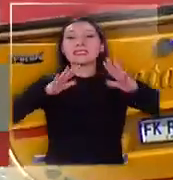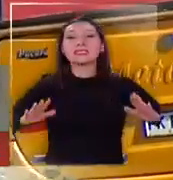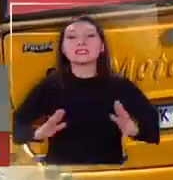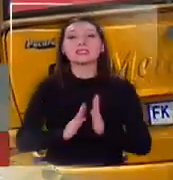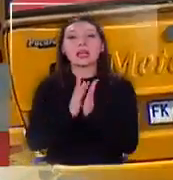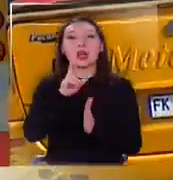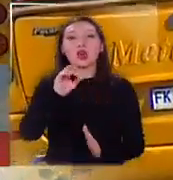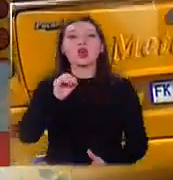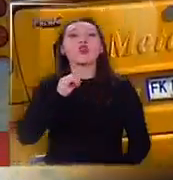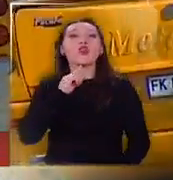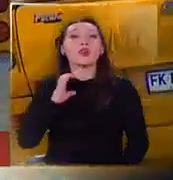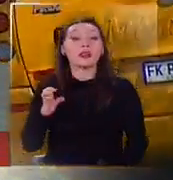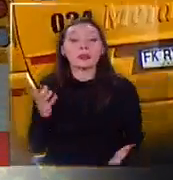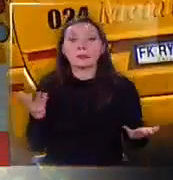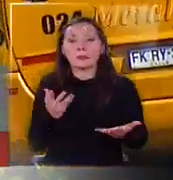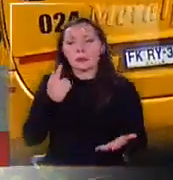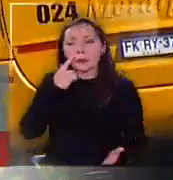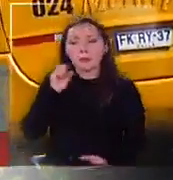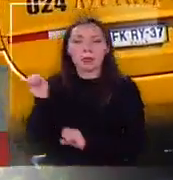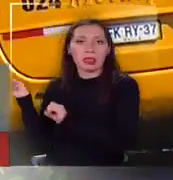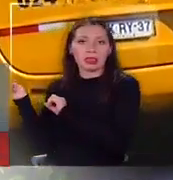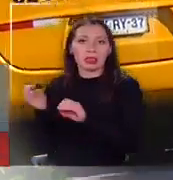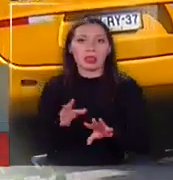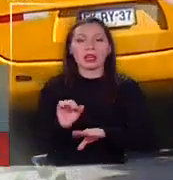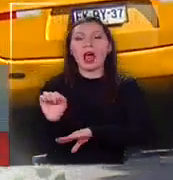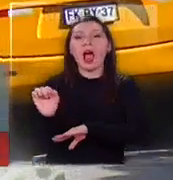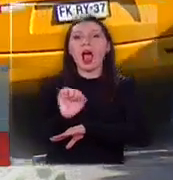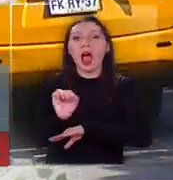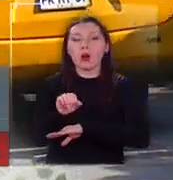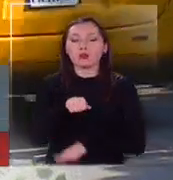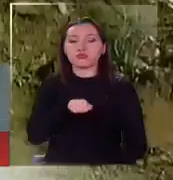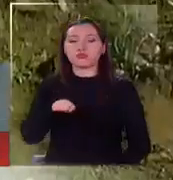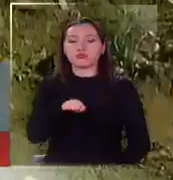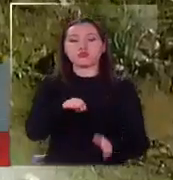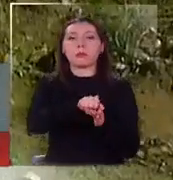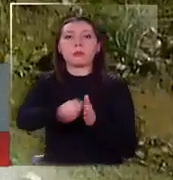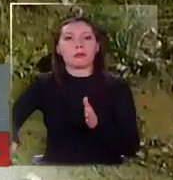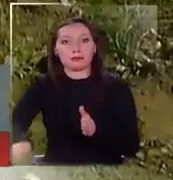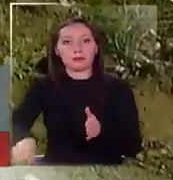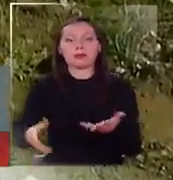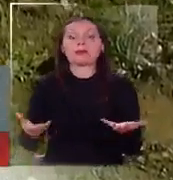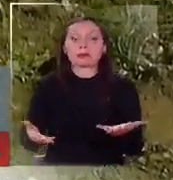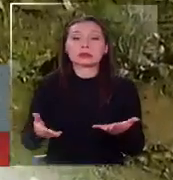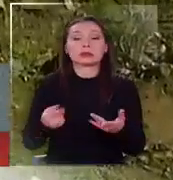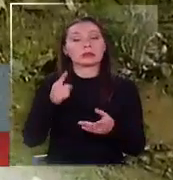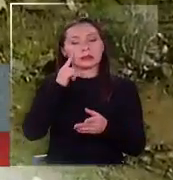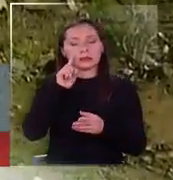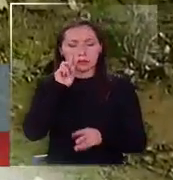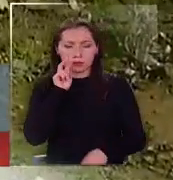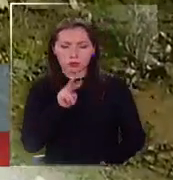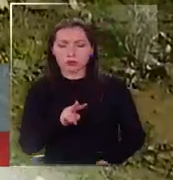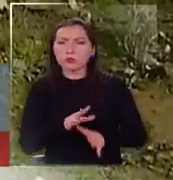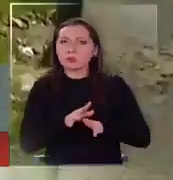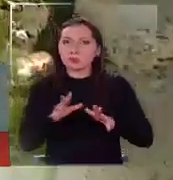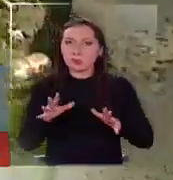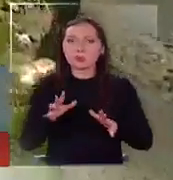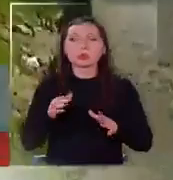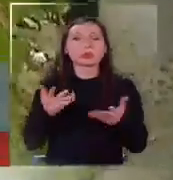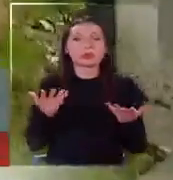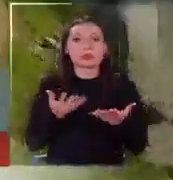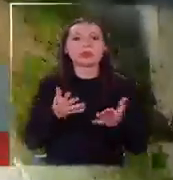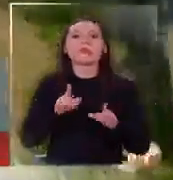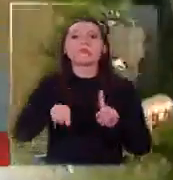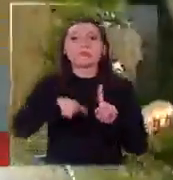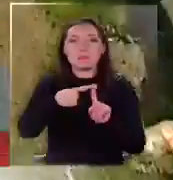testigos apuntan a que el sujeto fue lanzado desde un vehículo en movimiento además presentaba claros signos de haber sido